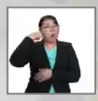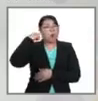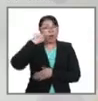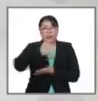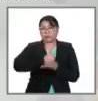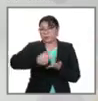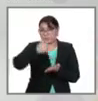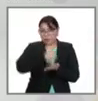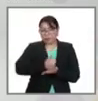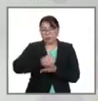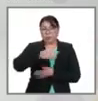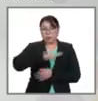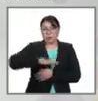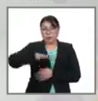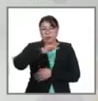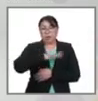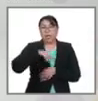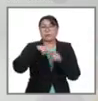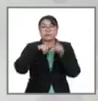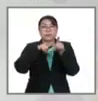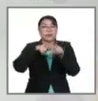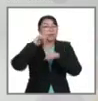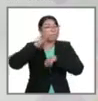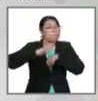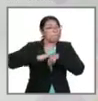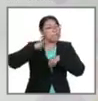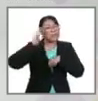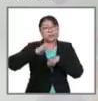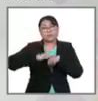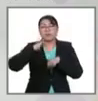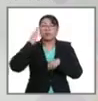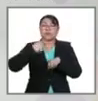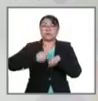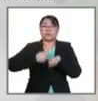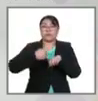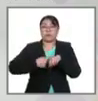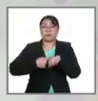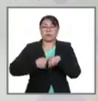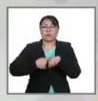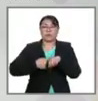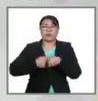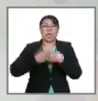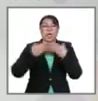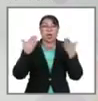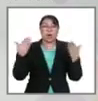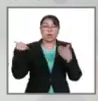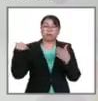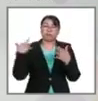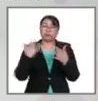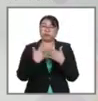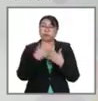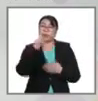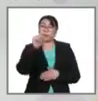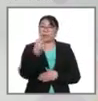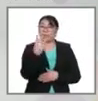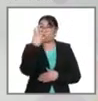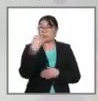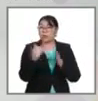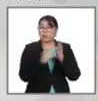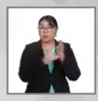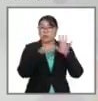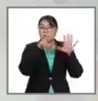su área conurbada es la que sigue presentando el mayor número de casos actualmente tiene un acumulado de 24 mil